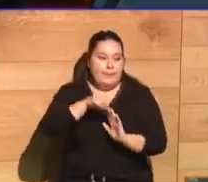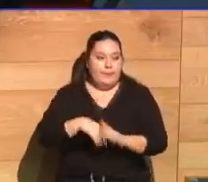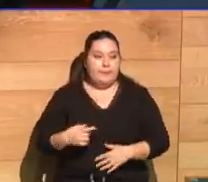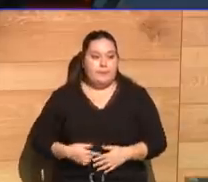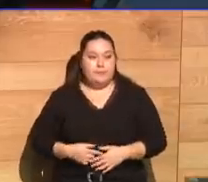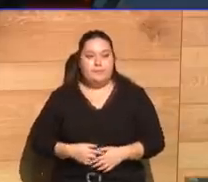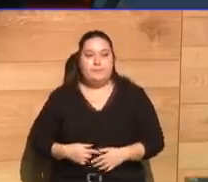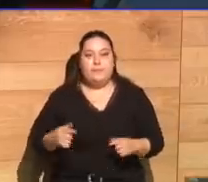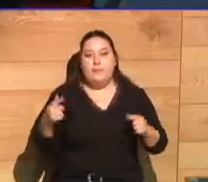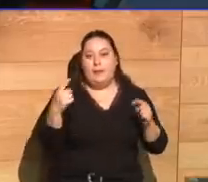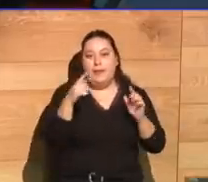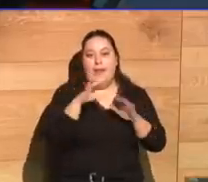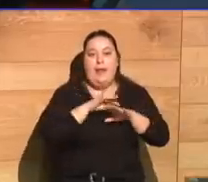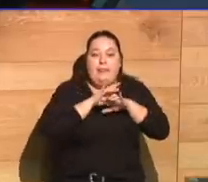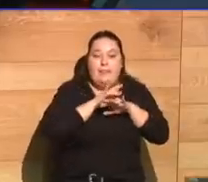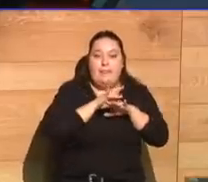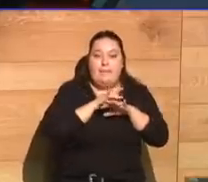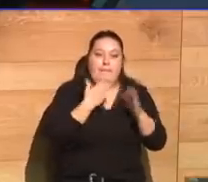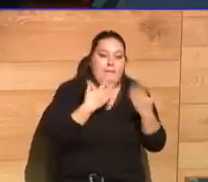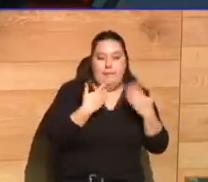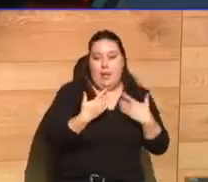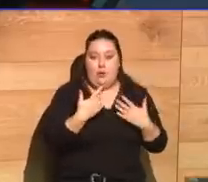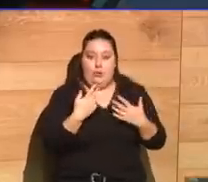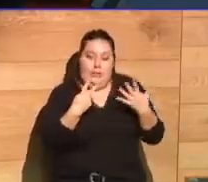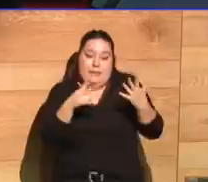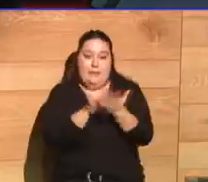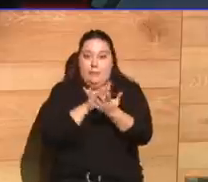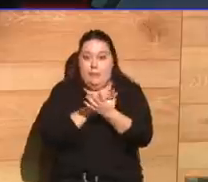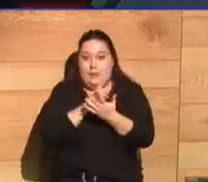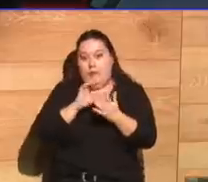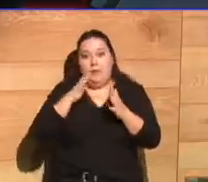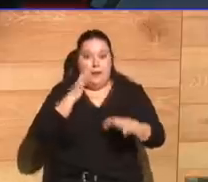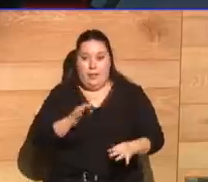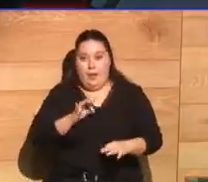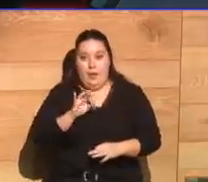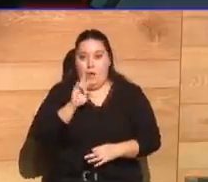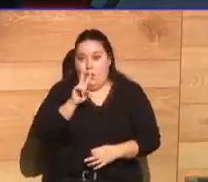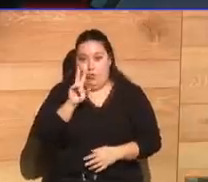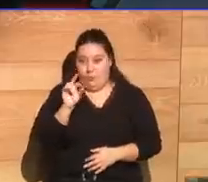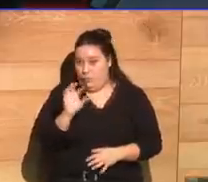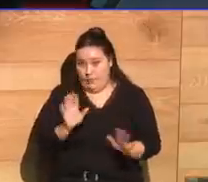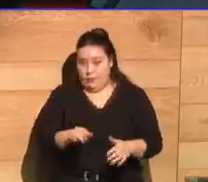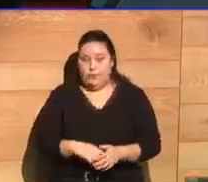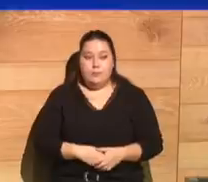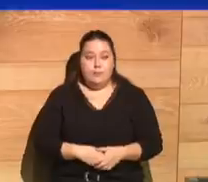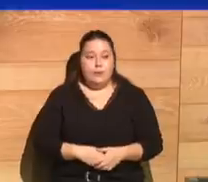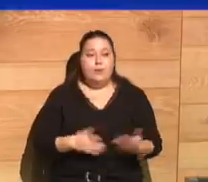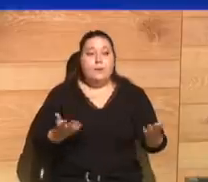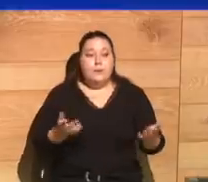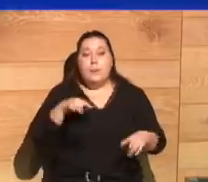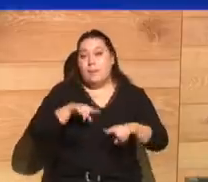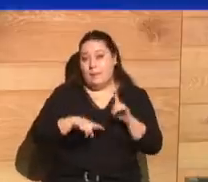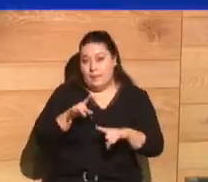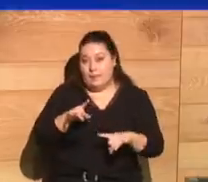diálogos muy picados a toda velocidad y de repente 7 páginas de diálogo son 2 minutos. Pero aunque decimos esto de que depende y que